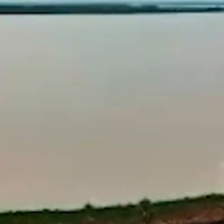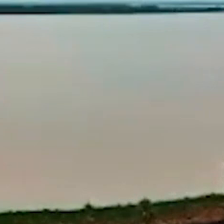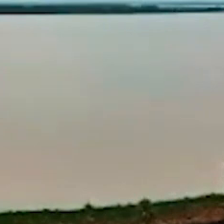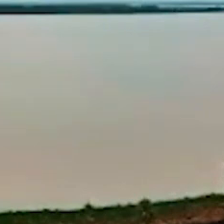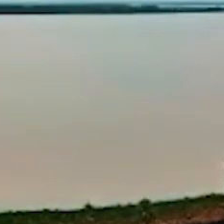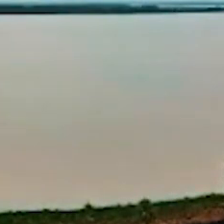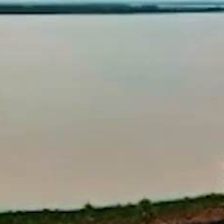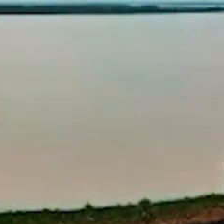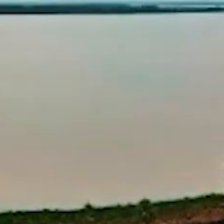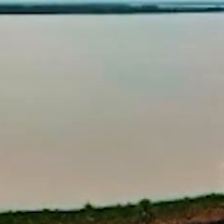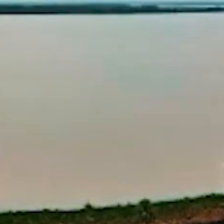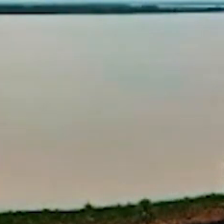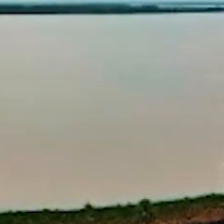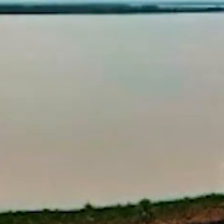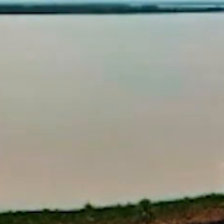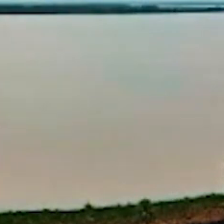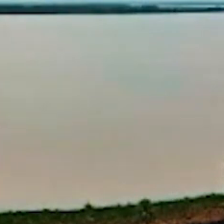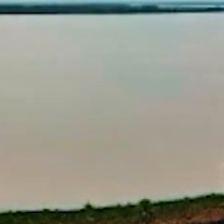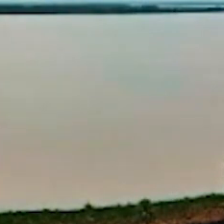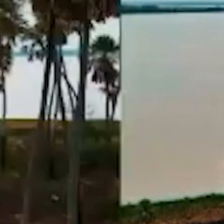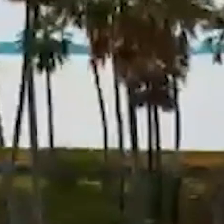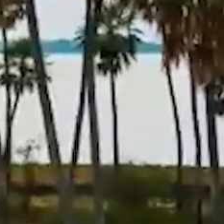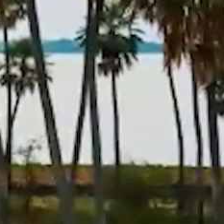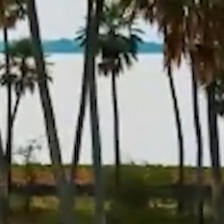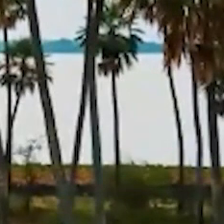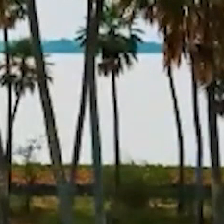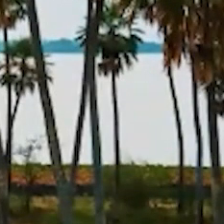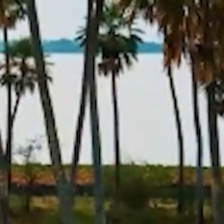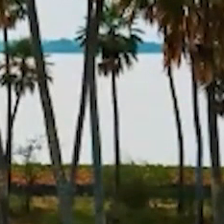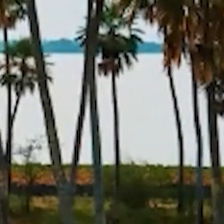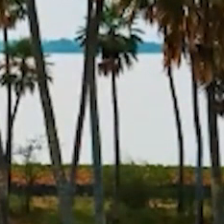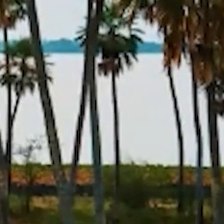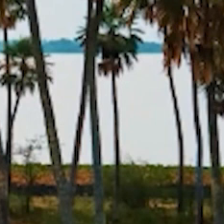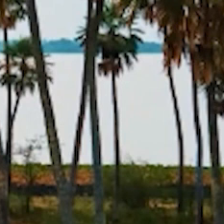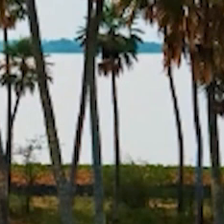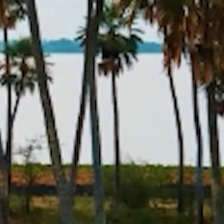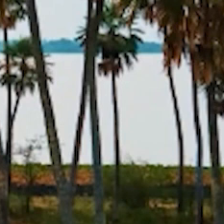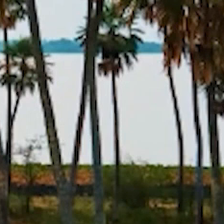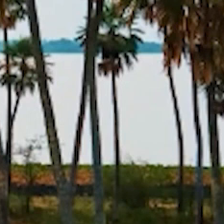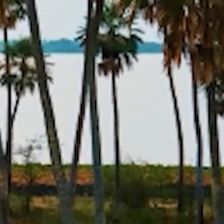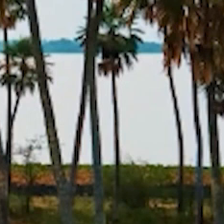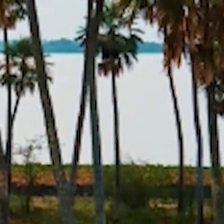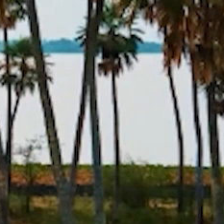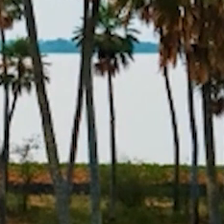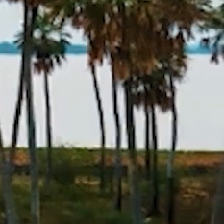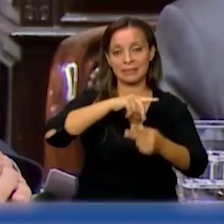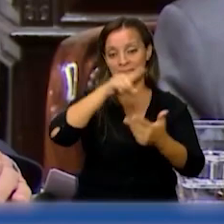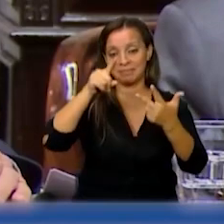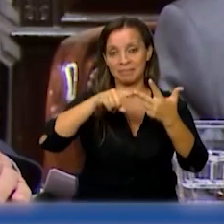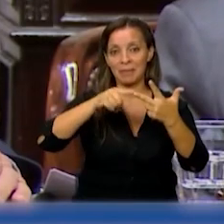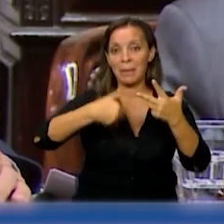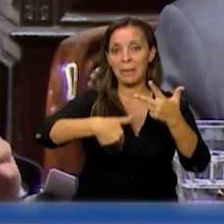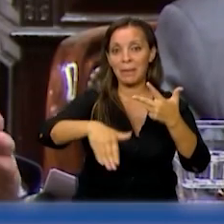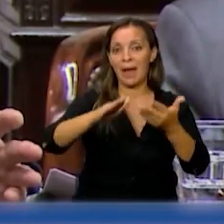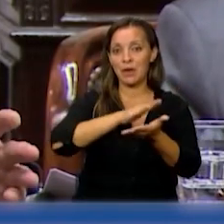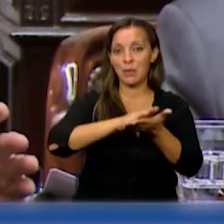provincia. El Chaco cuenta con el privilegio de esos tres parques nacionales. Va a tener el nuevo Laguna